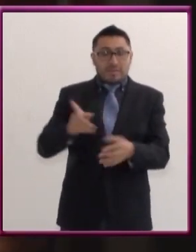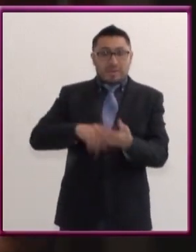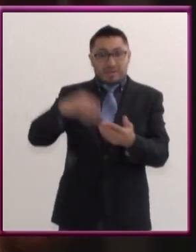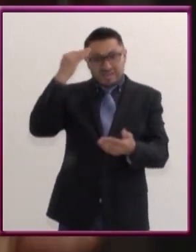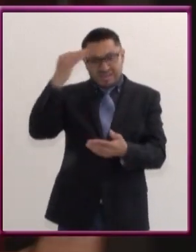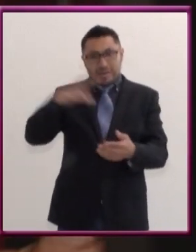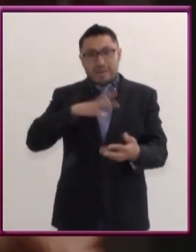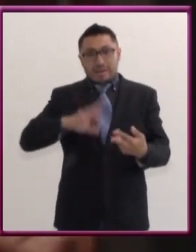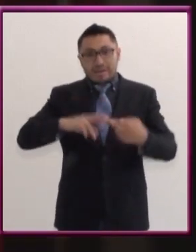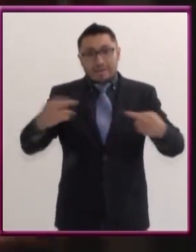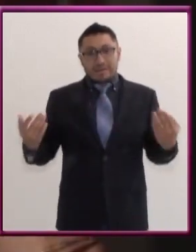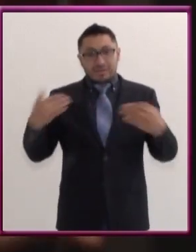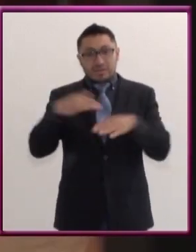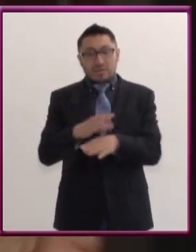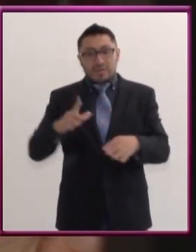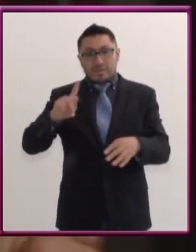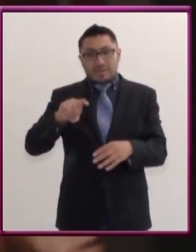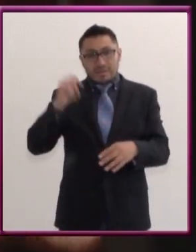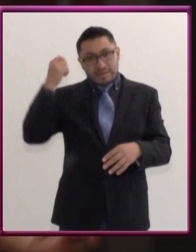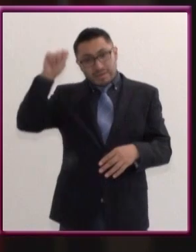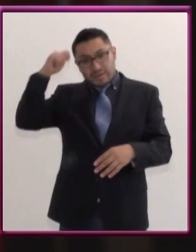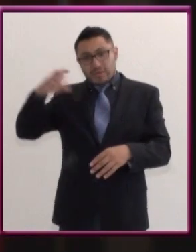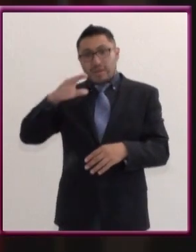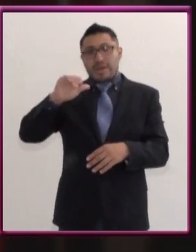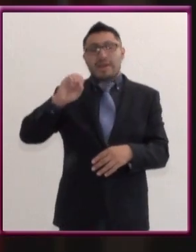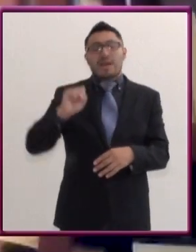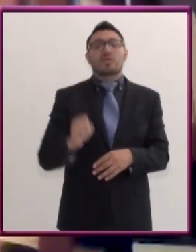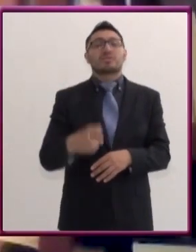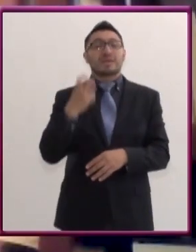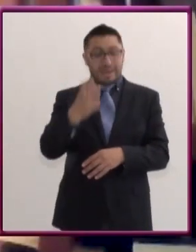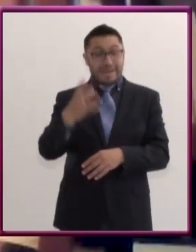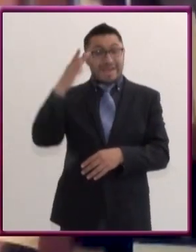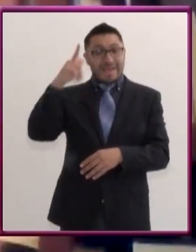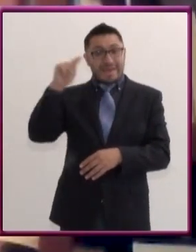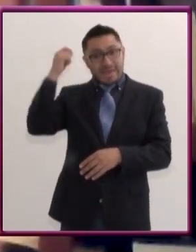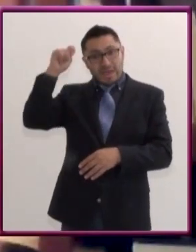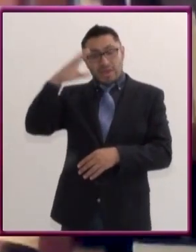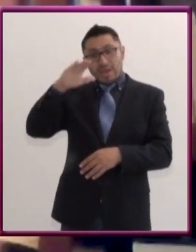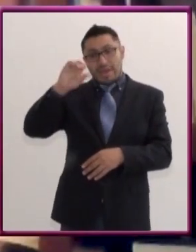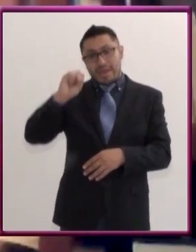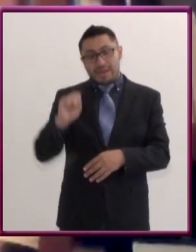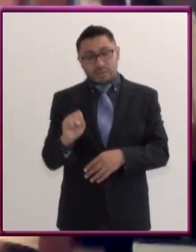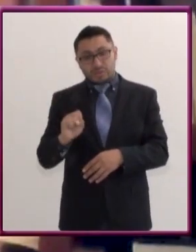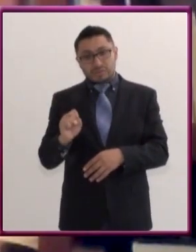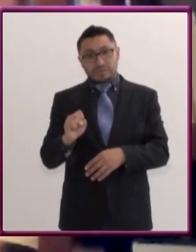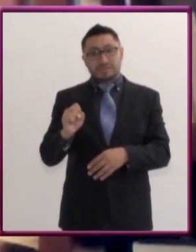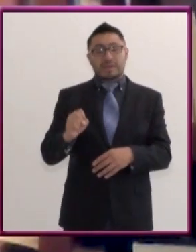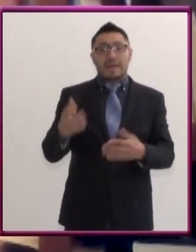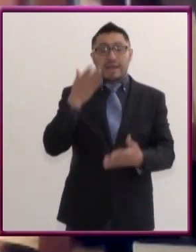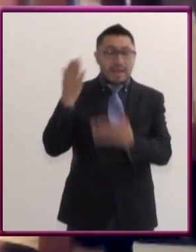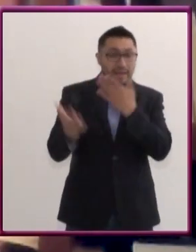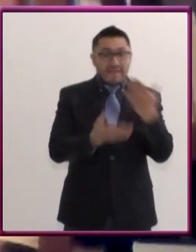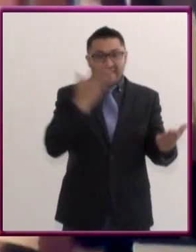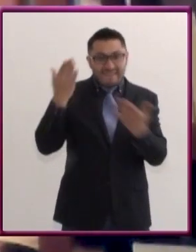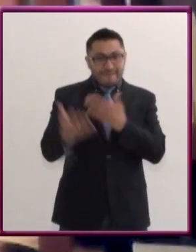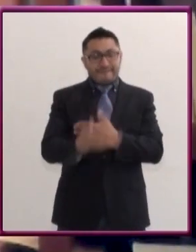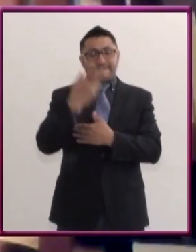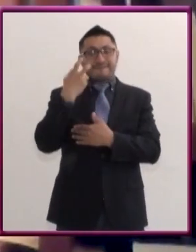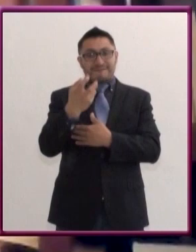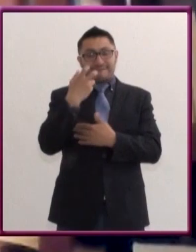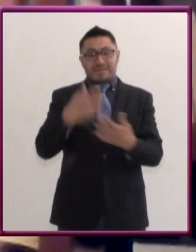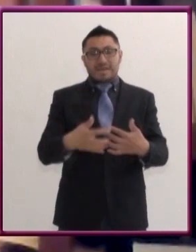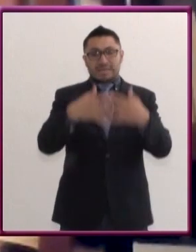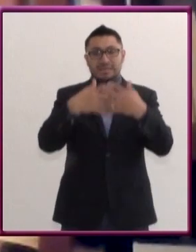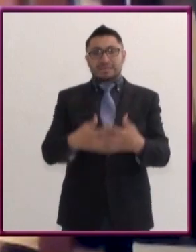se le podría relacionar a la teoría del caos en las matemáticas? Esa es la teoría del caos. La teoría del caos es el estudio de